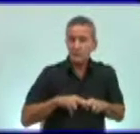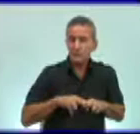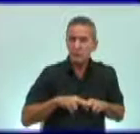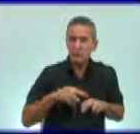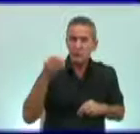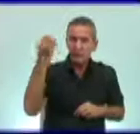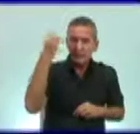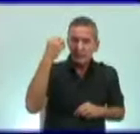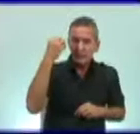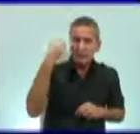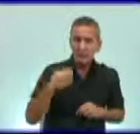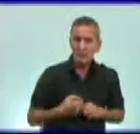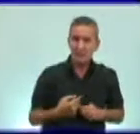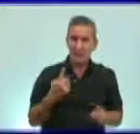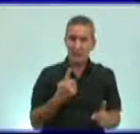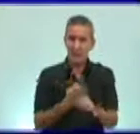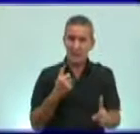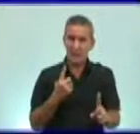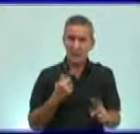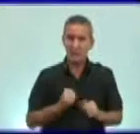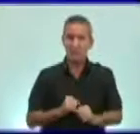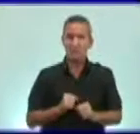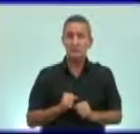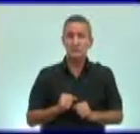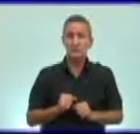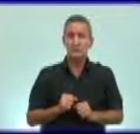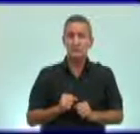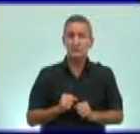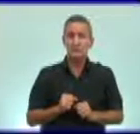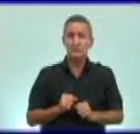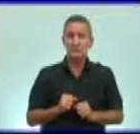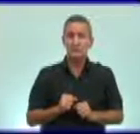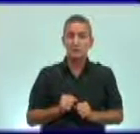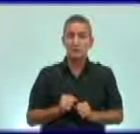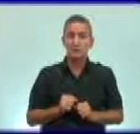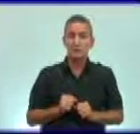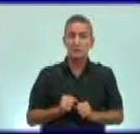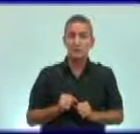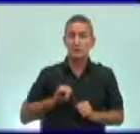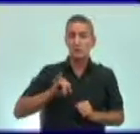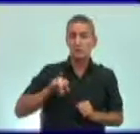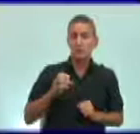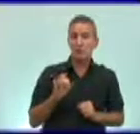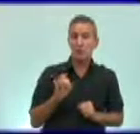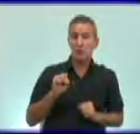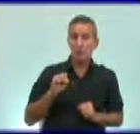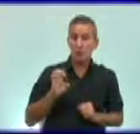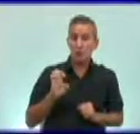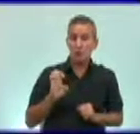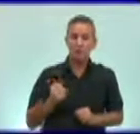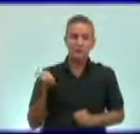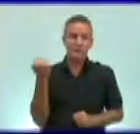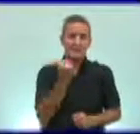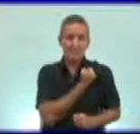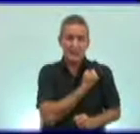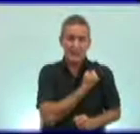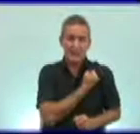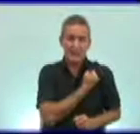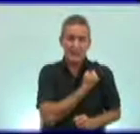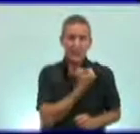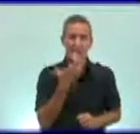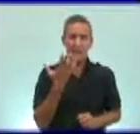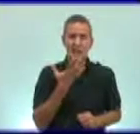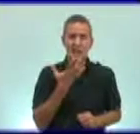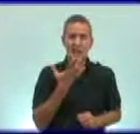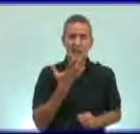de sus enemigos. Bueno, en este caso se considera que José Antonio Páez traicionó al propio